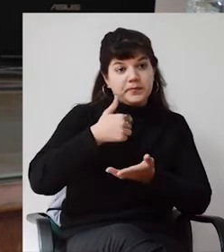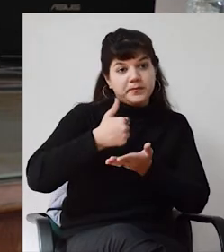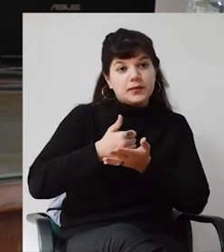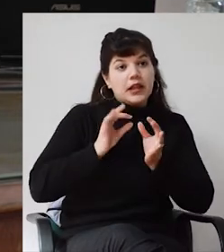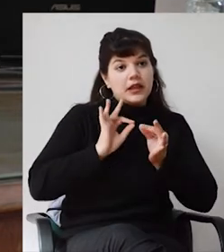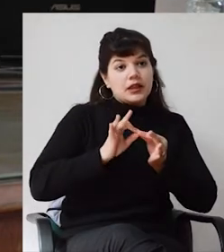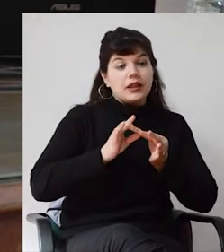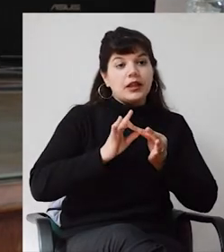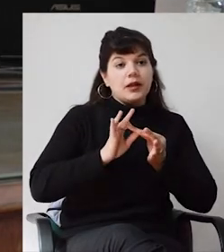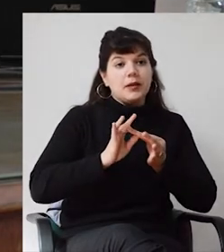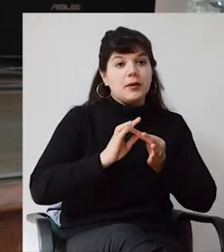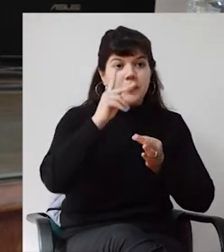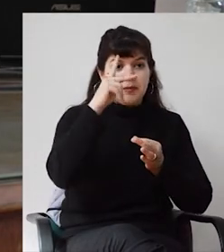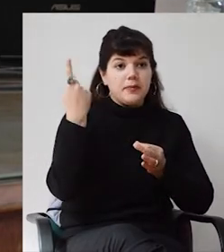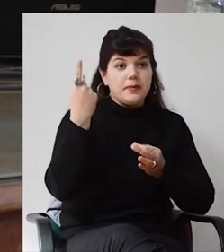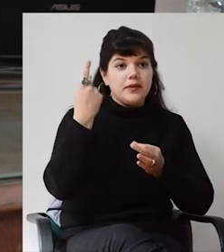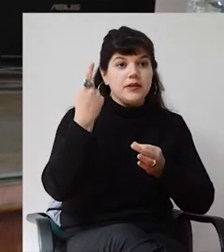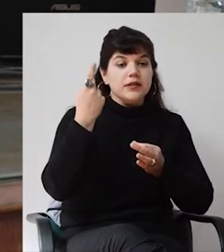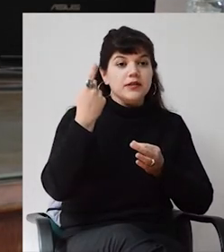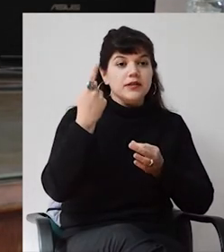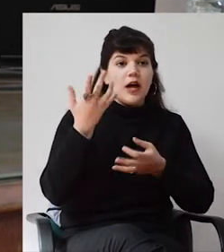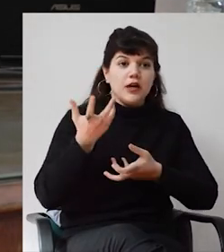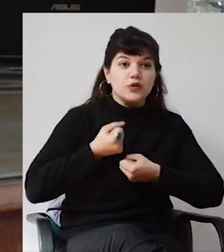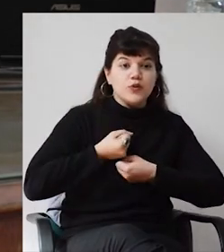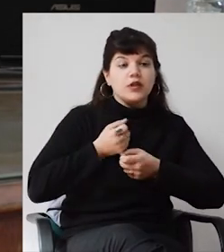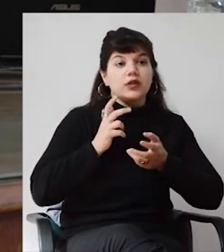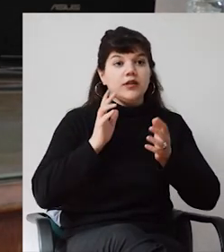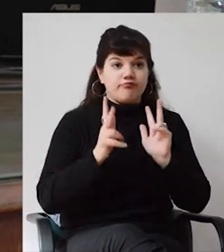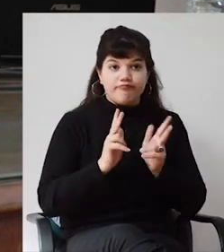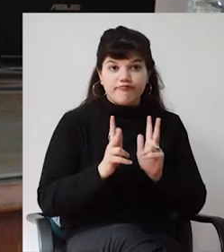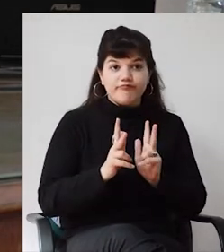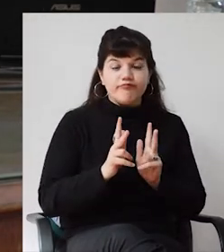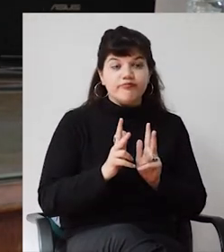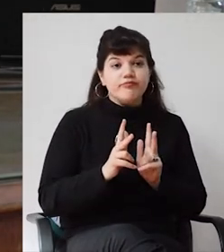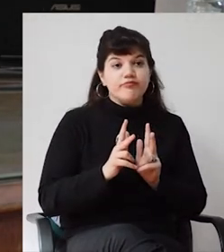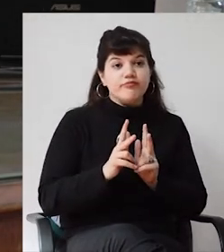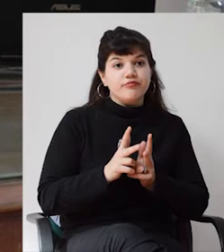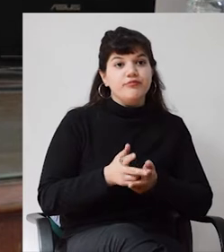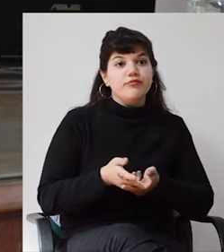anda por ahí vía rampa, que está, nos está ayudando con el lenguaje,